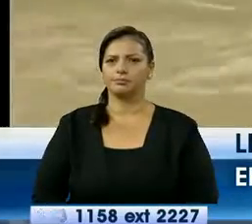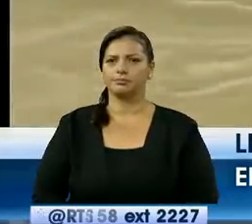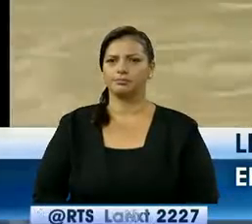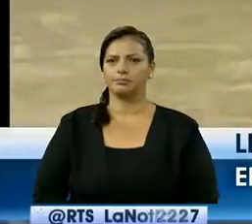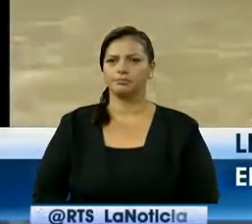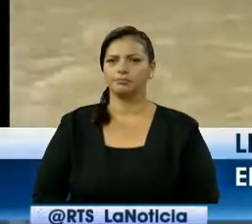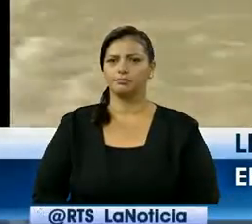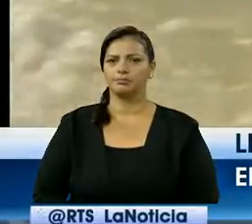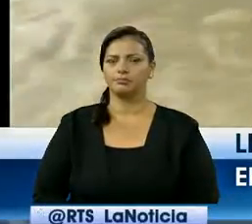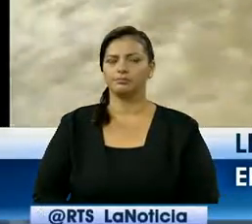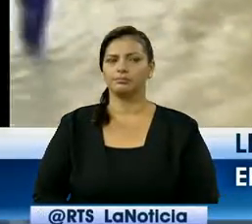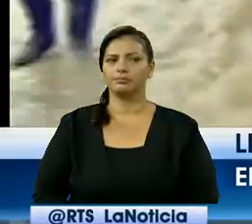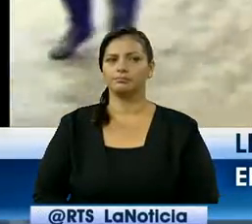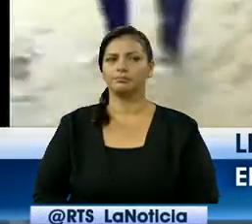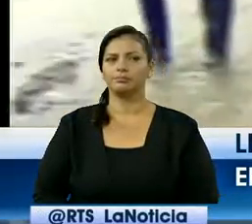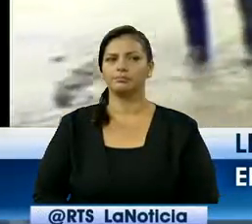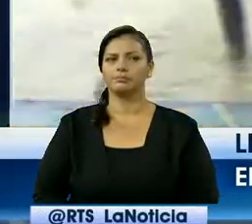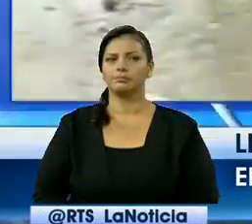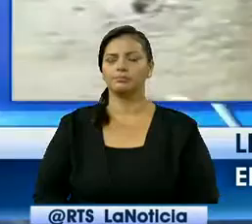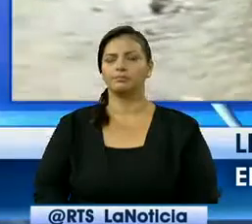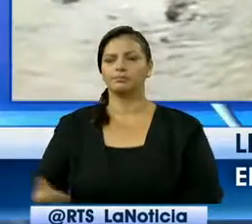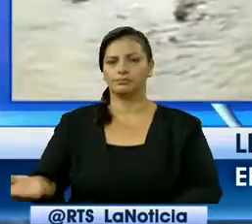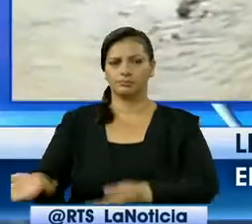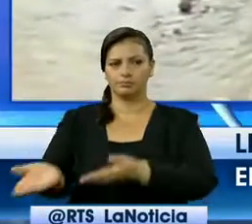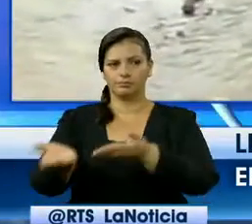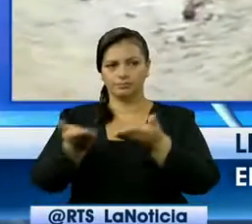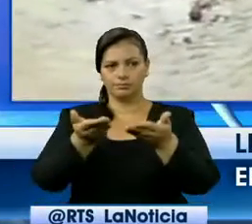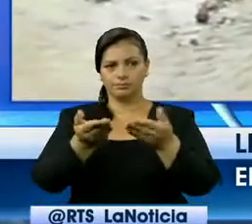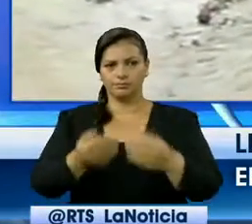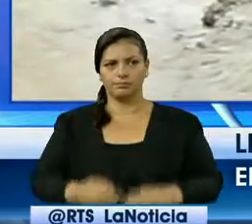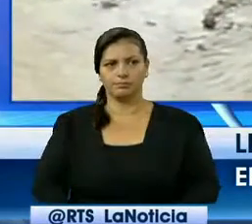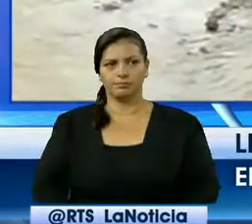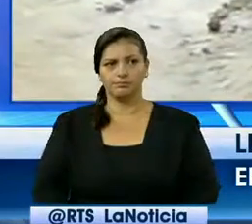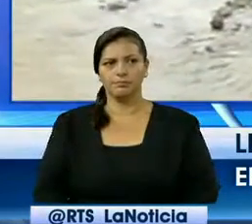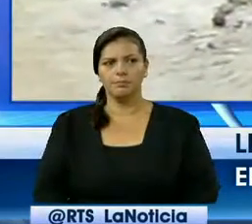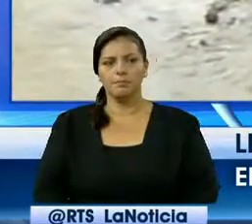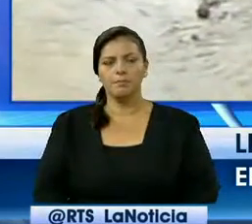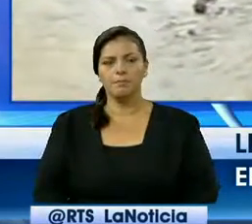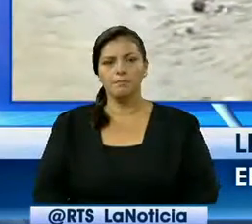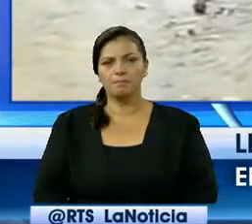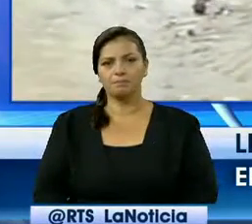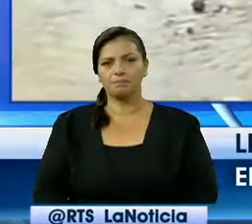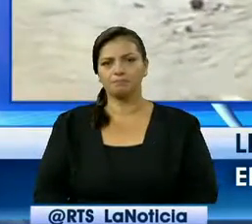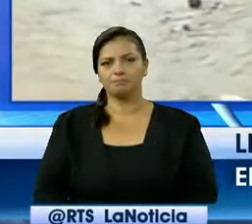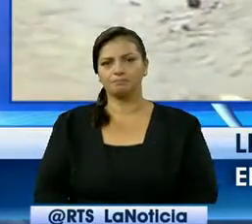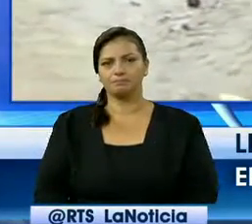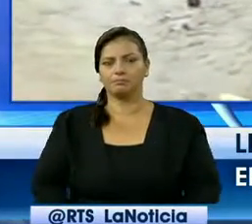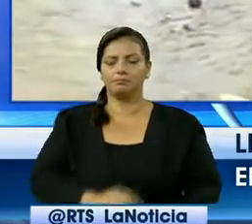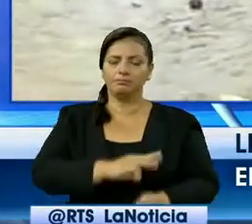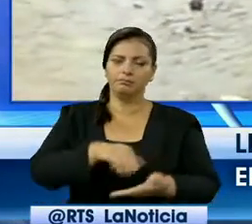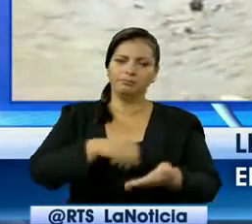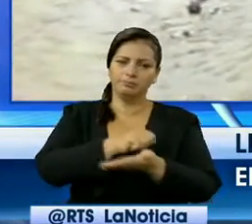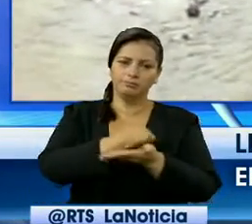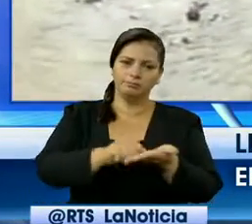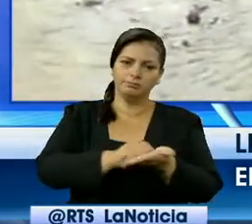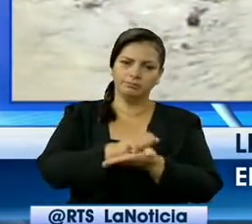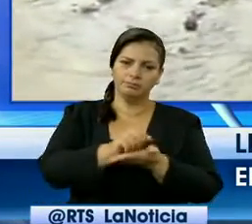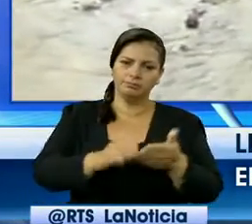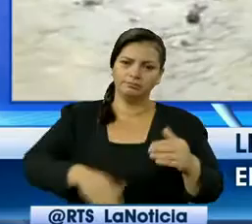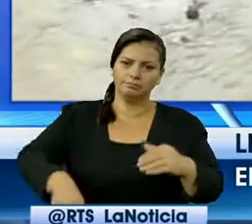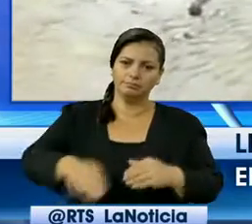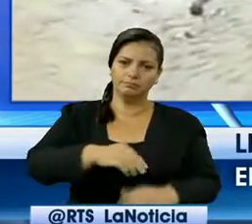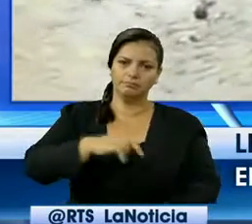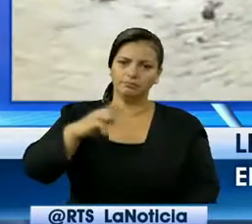principal. Amigos, compañeros en estudios centrales, con esta imagen de cómo se encuentra la situación en